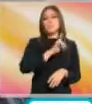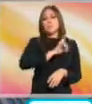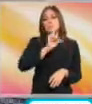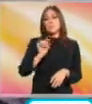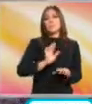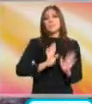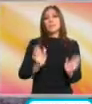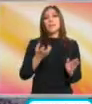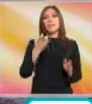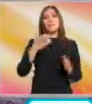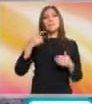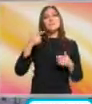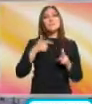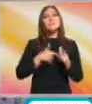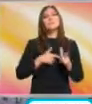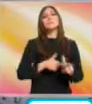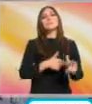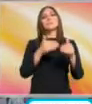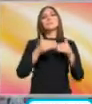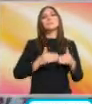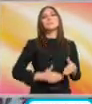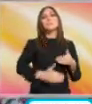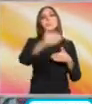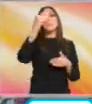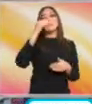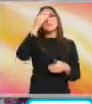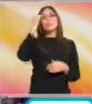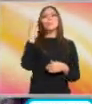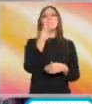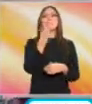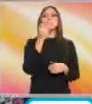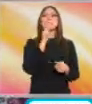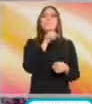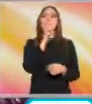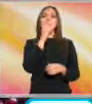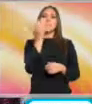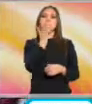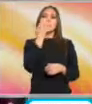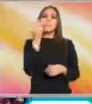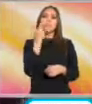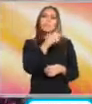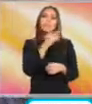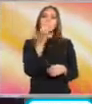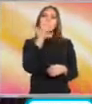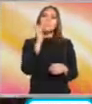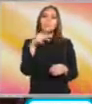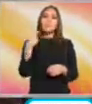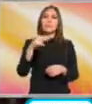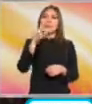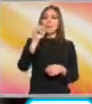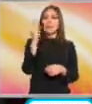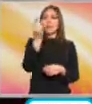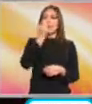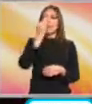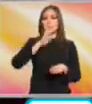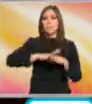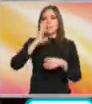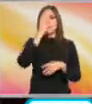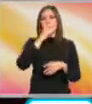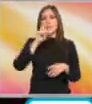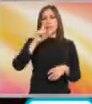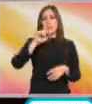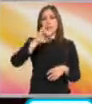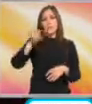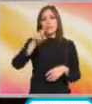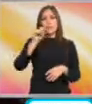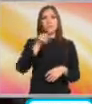hemos sido orgullosamente representantes de esta tradición de la flor más bella del ejido. No me digas que tú eres de Xochimilco.